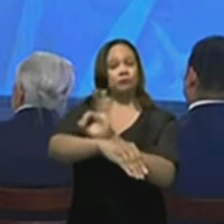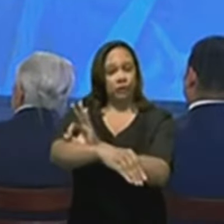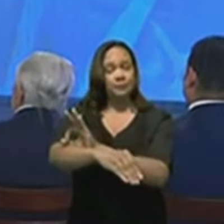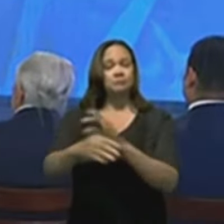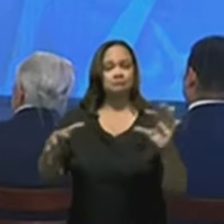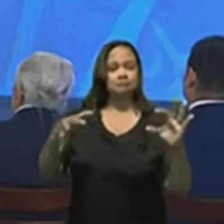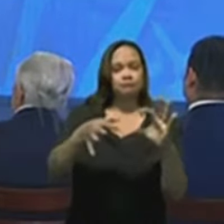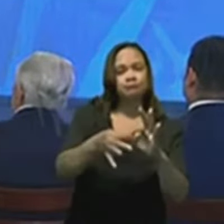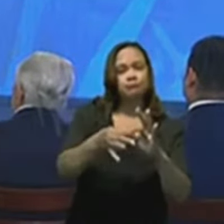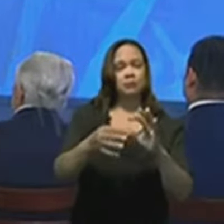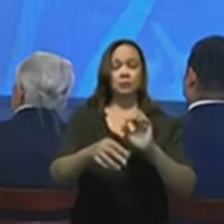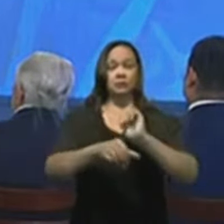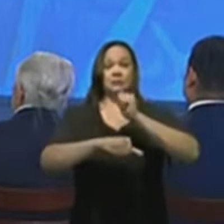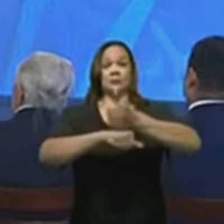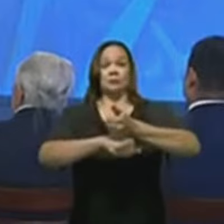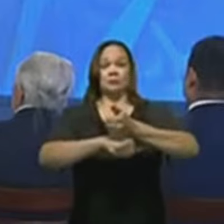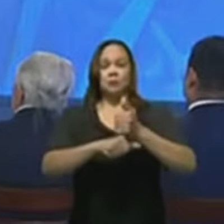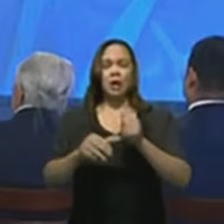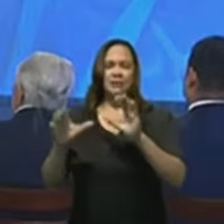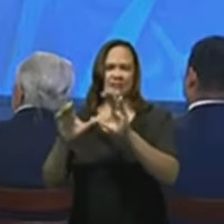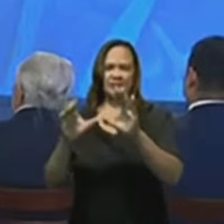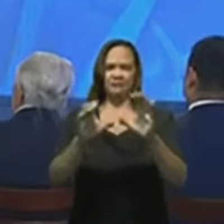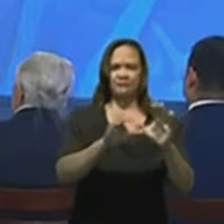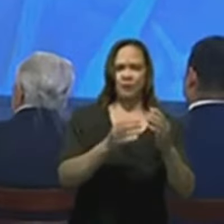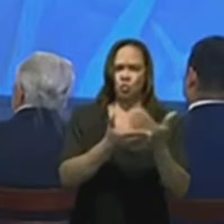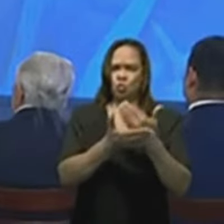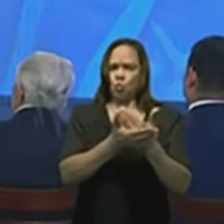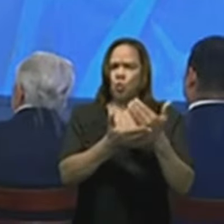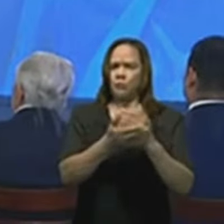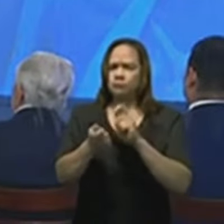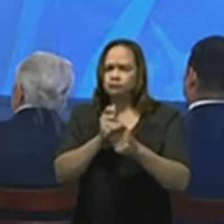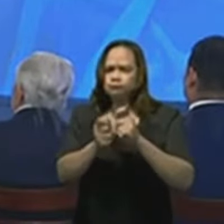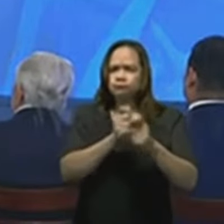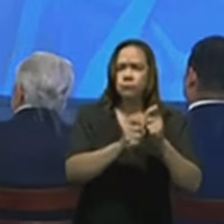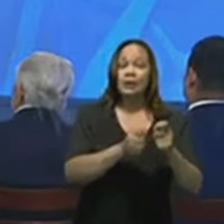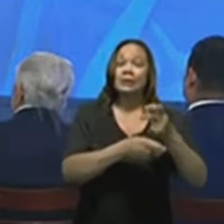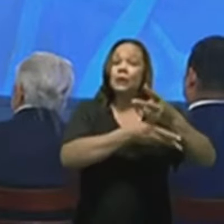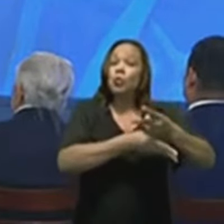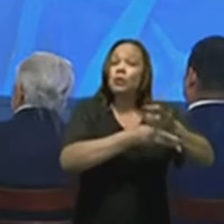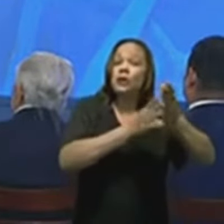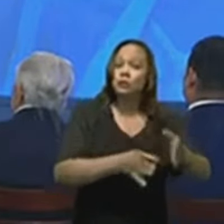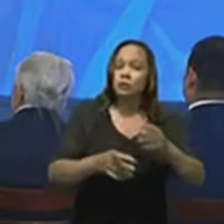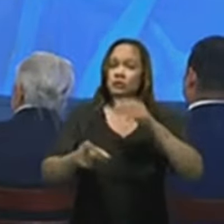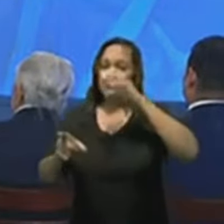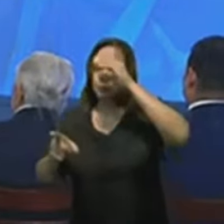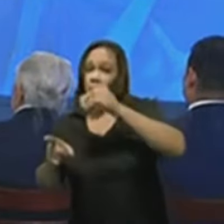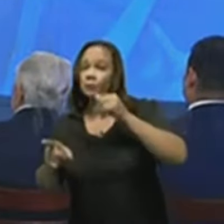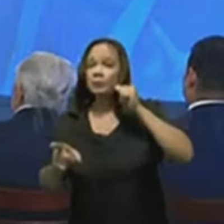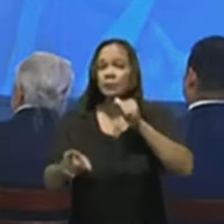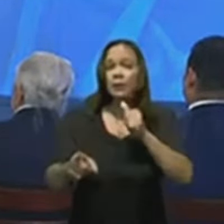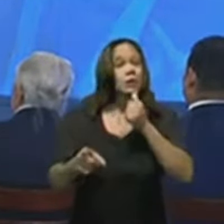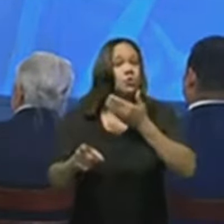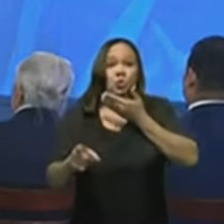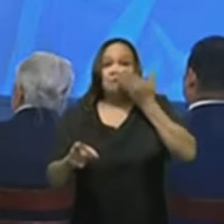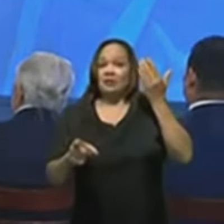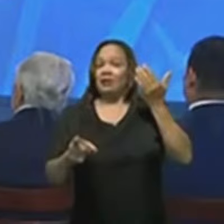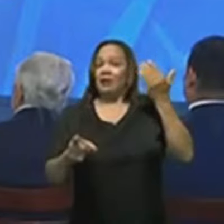partir del planteamiento de la reducción del tamaño del Estado porque a Gloria se le ha mencionado como una